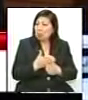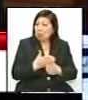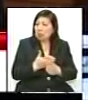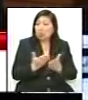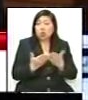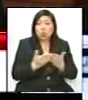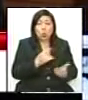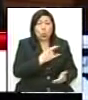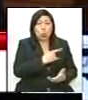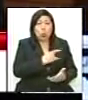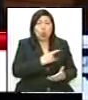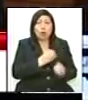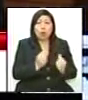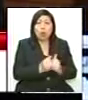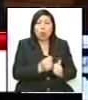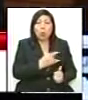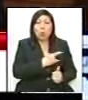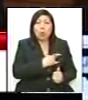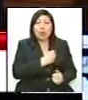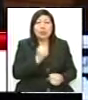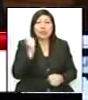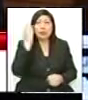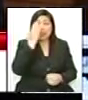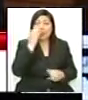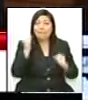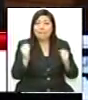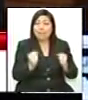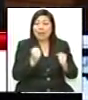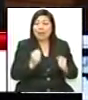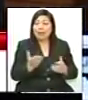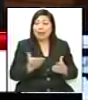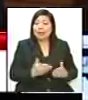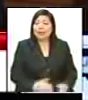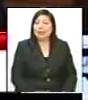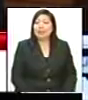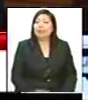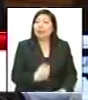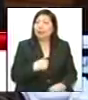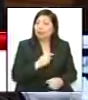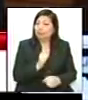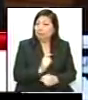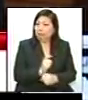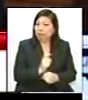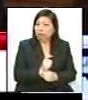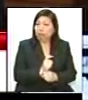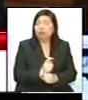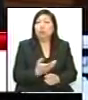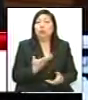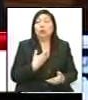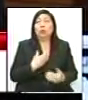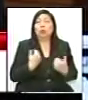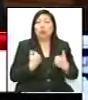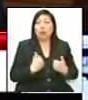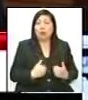docencia con mis maestros en la Universidad San Martín de Porres, donde tengo 41 años enseñando la cátedra de Derecho